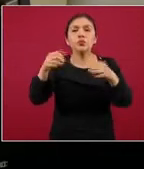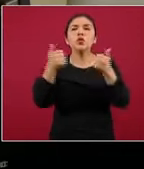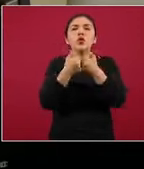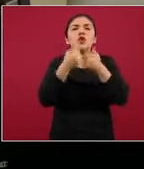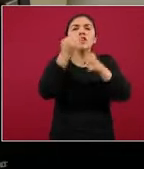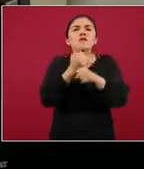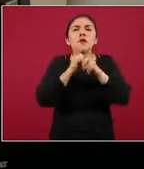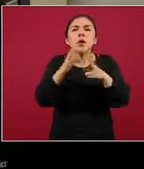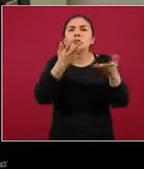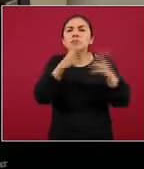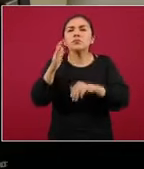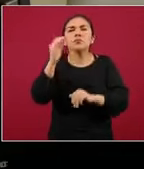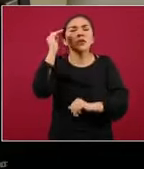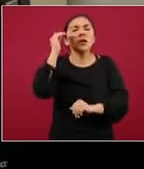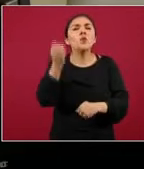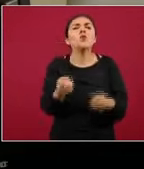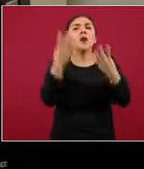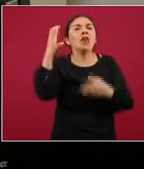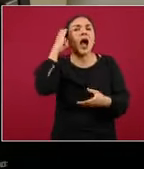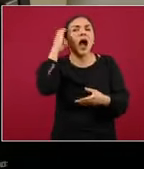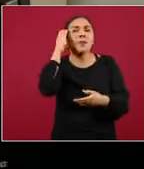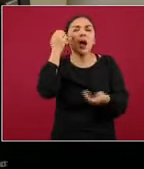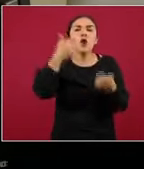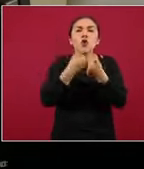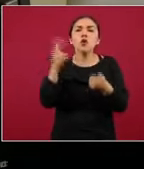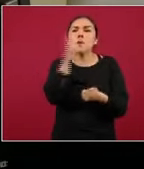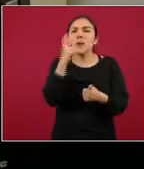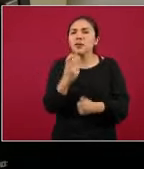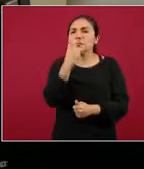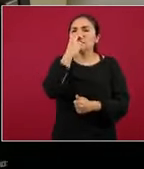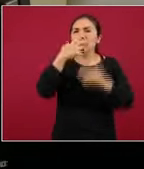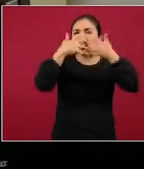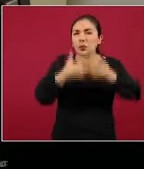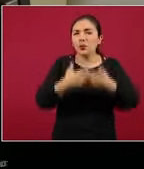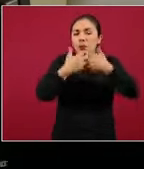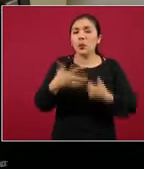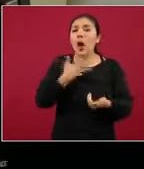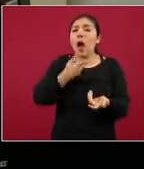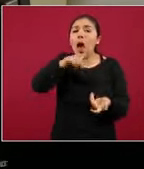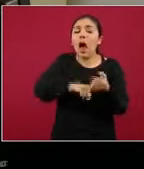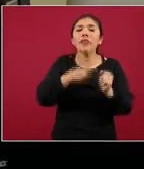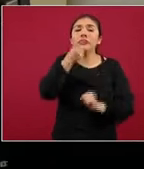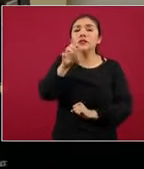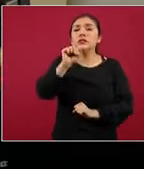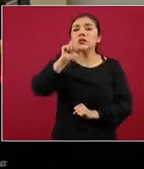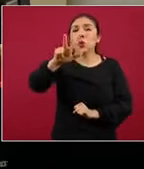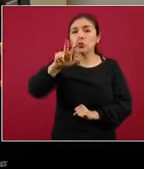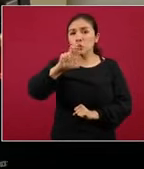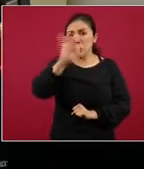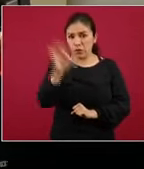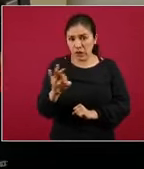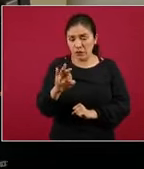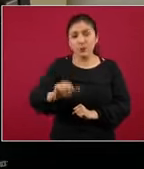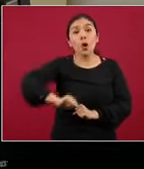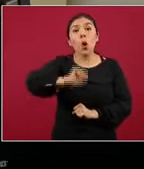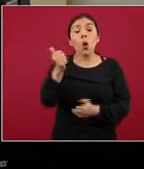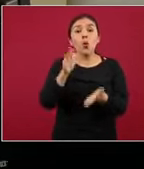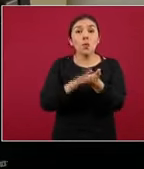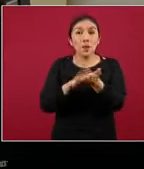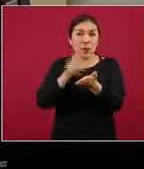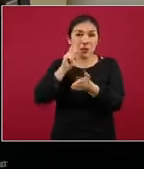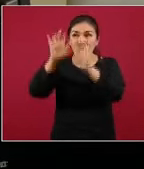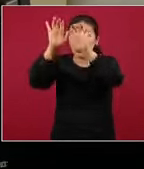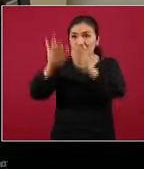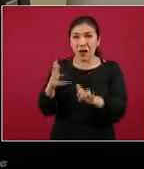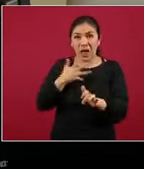de camas con ventilador disponibles, que viene ahí que son 68%, y en el oficio en el que se puede